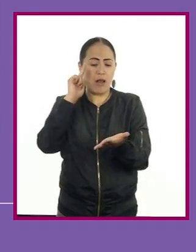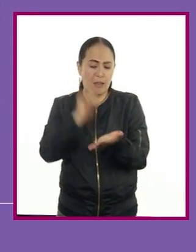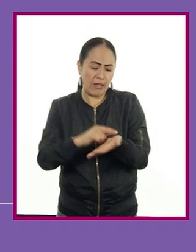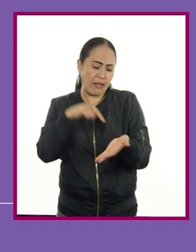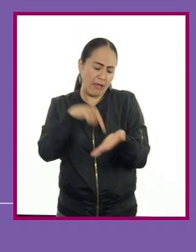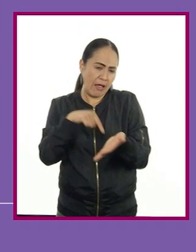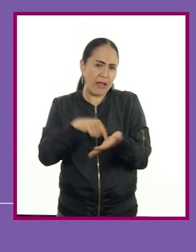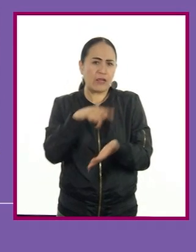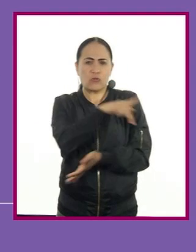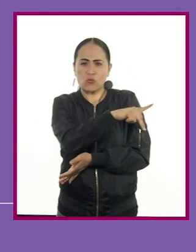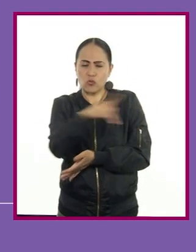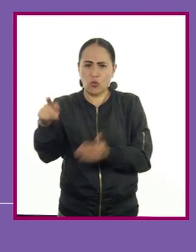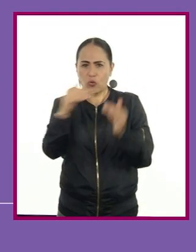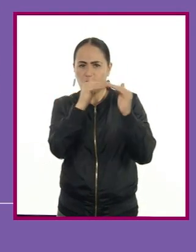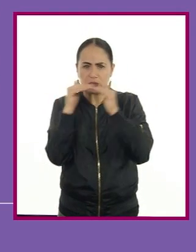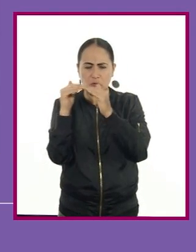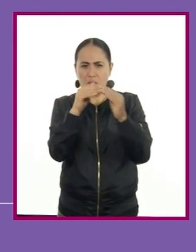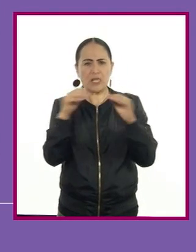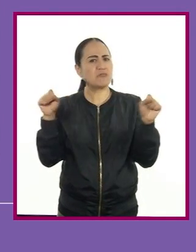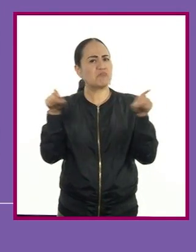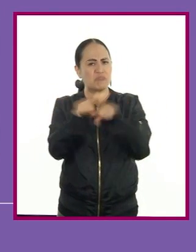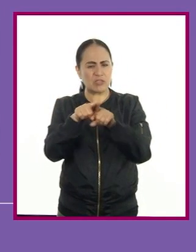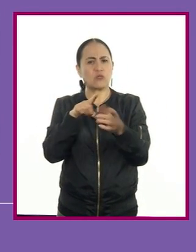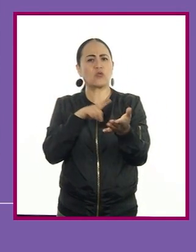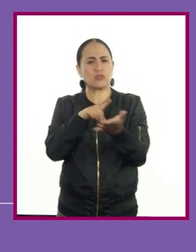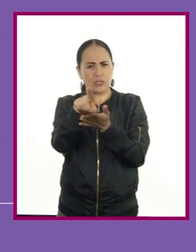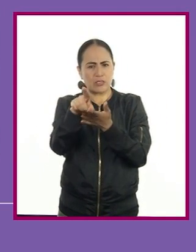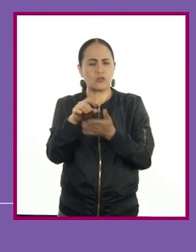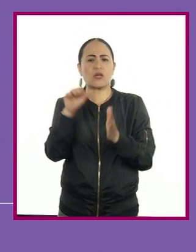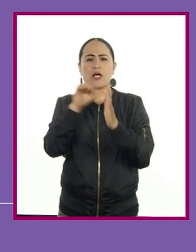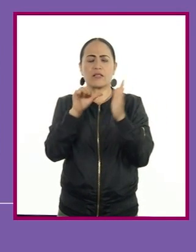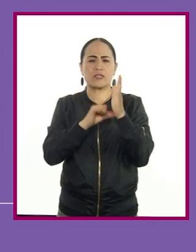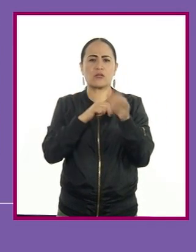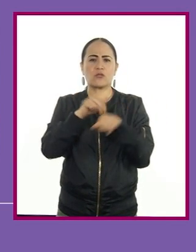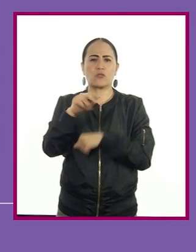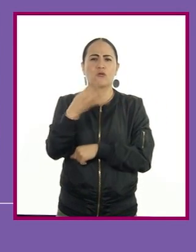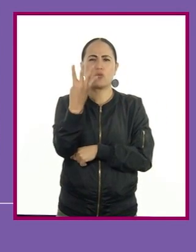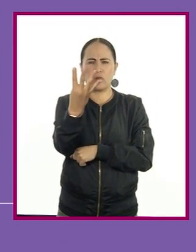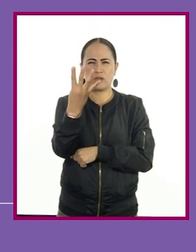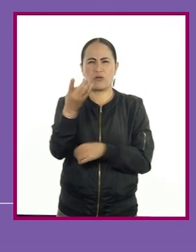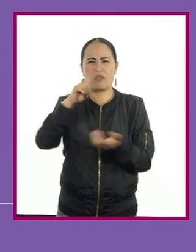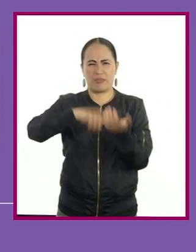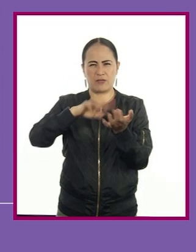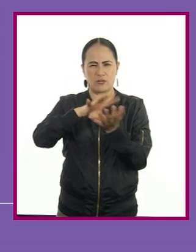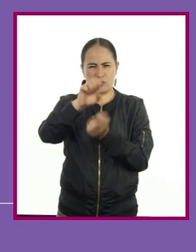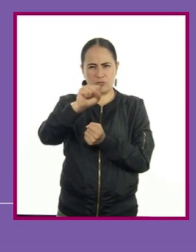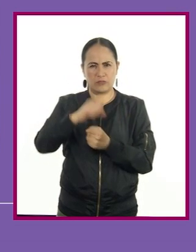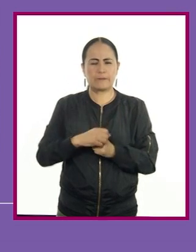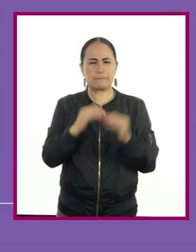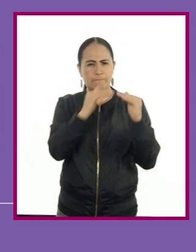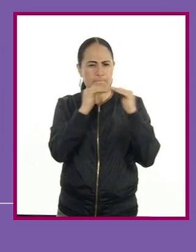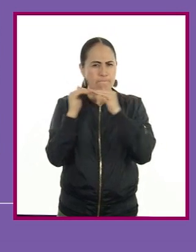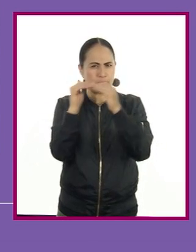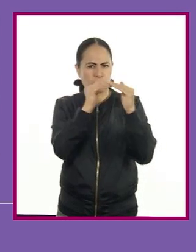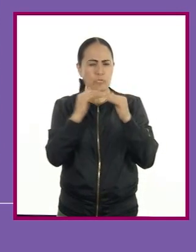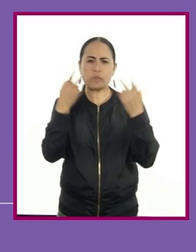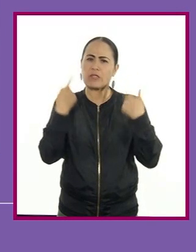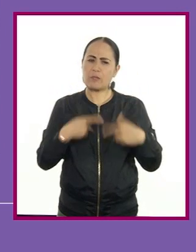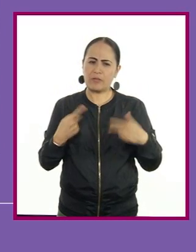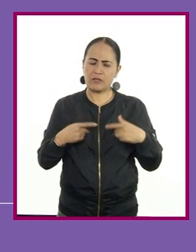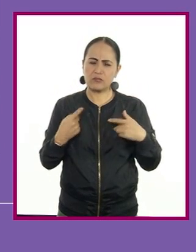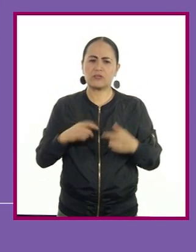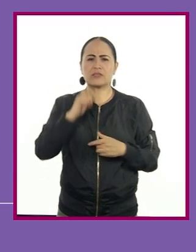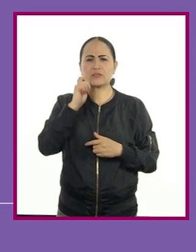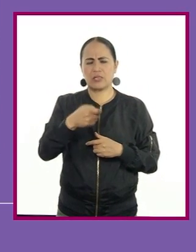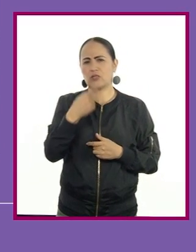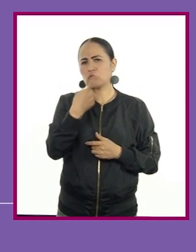y contamos con los mismos derechos. El artículo 4 de la Constitución mexicana homogeniza a las personas respecto a